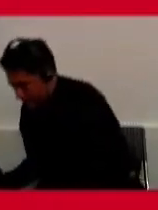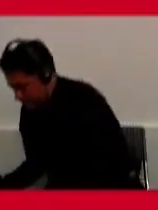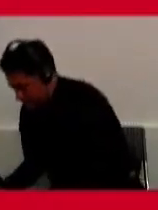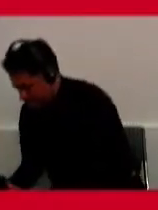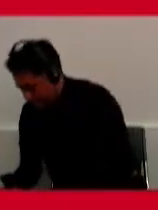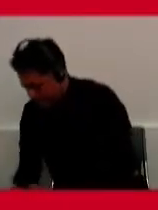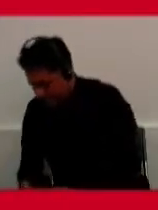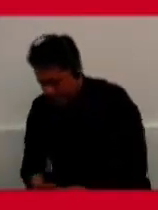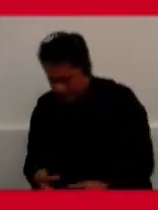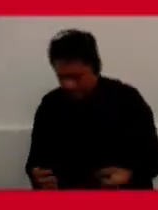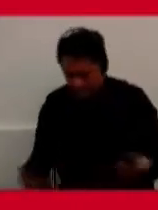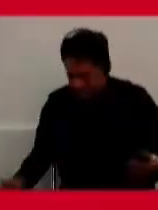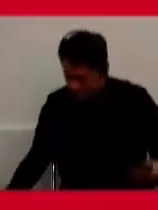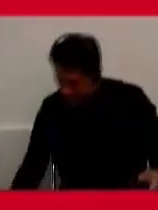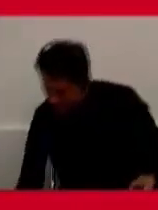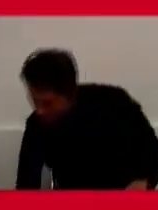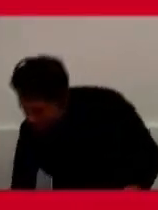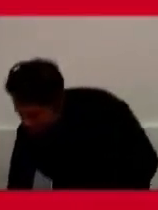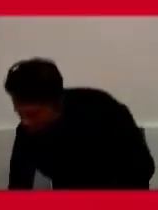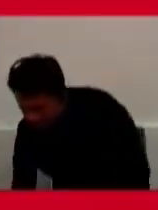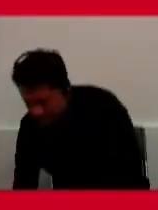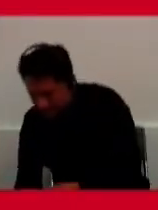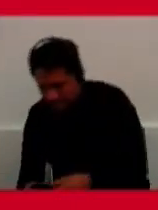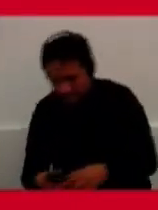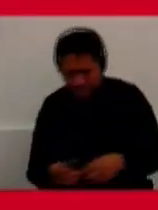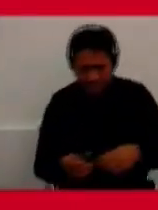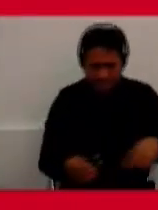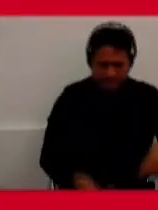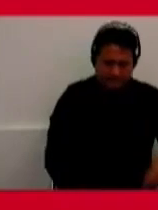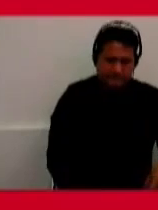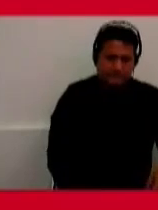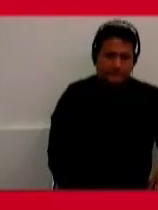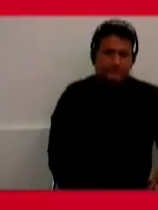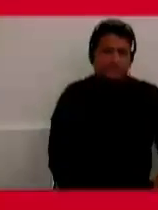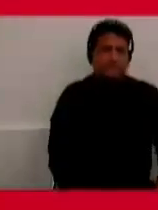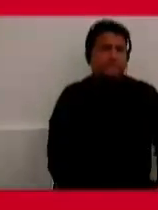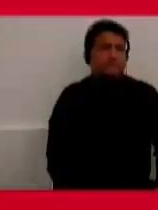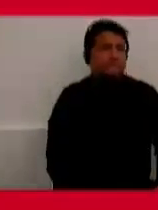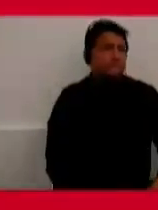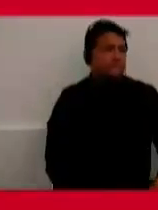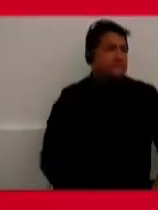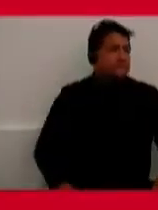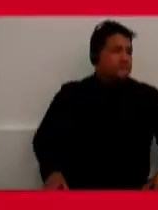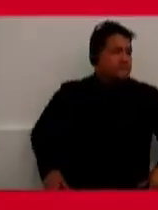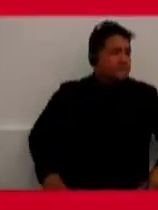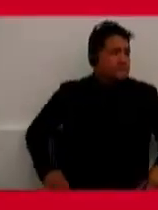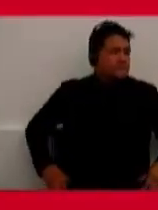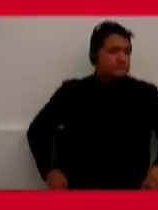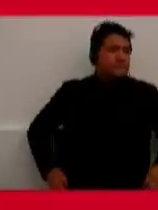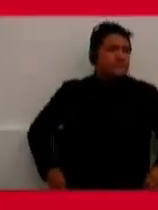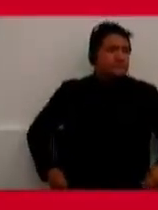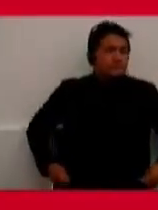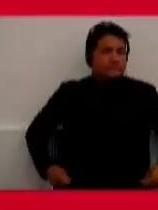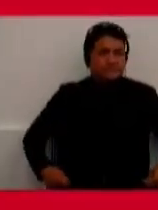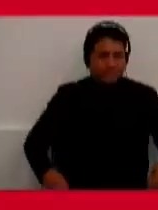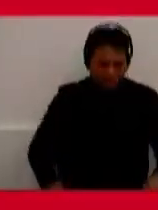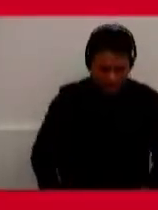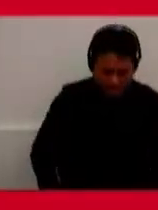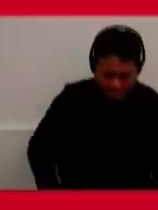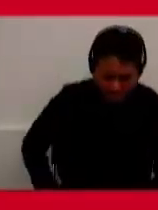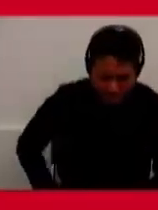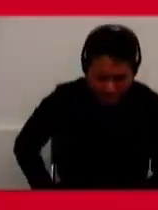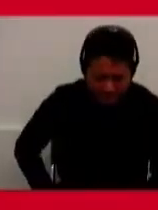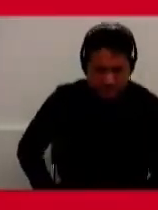de 100.000 toneladas por día. Bueno, solamente agradecerle y invitar a Dani